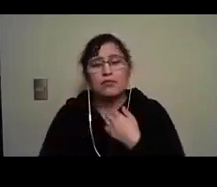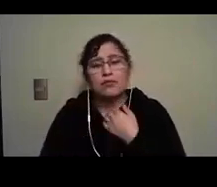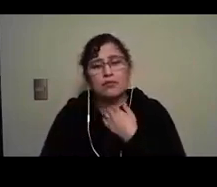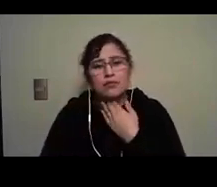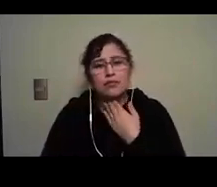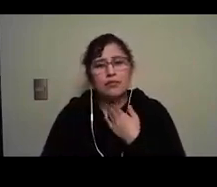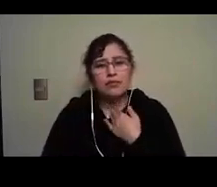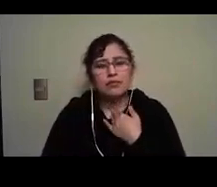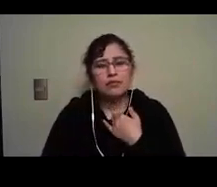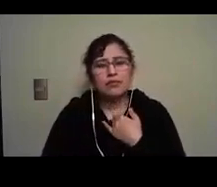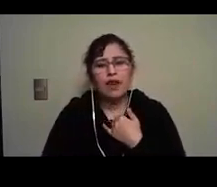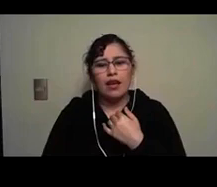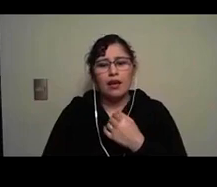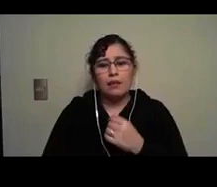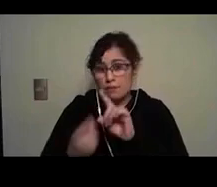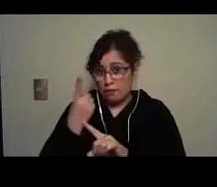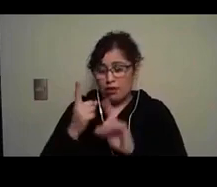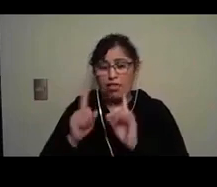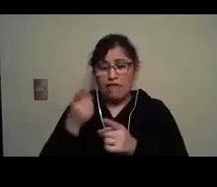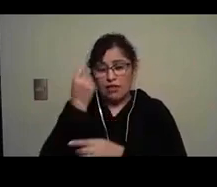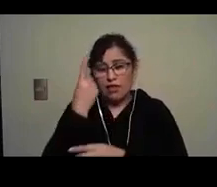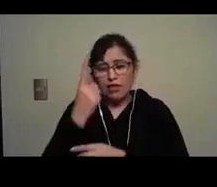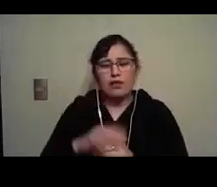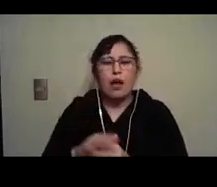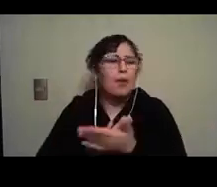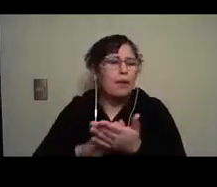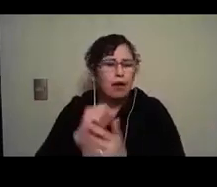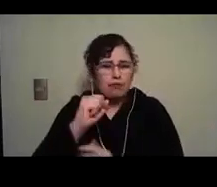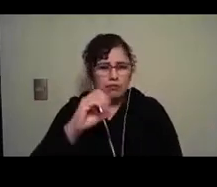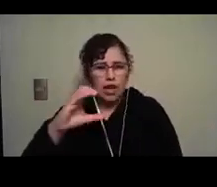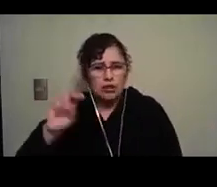a ver, hay que entender que si el accidente vascular